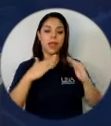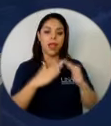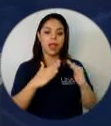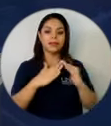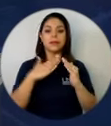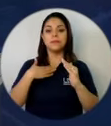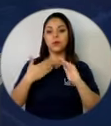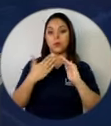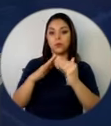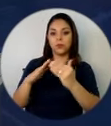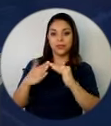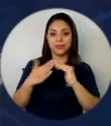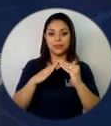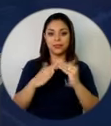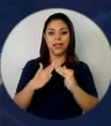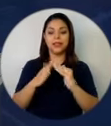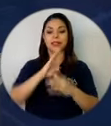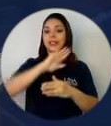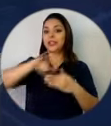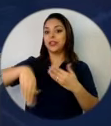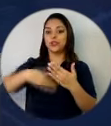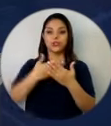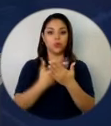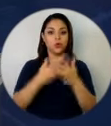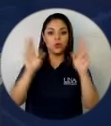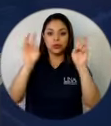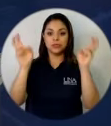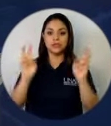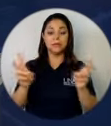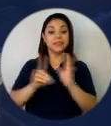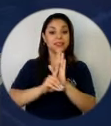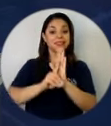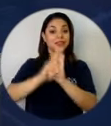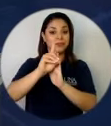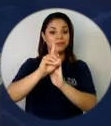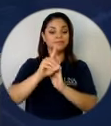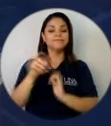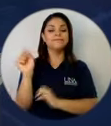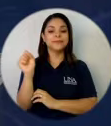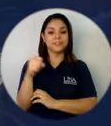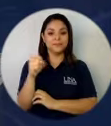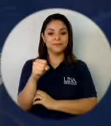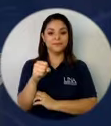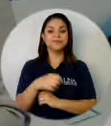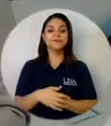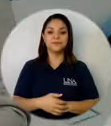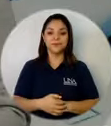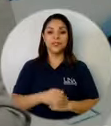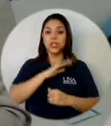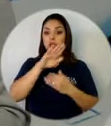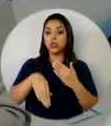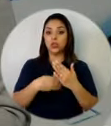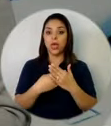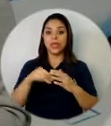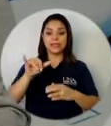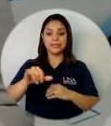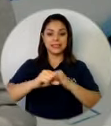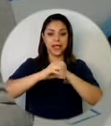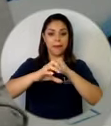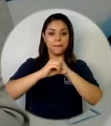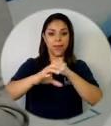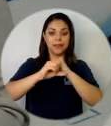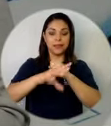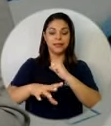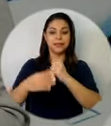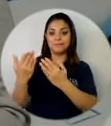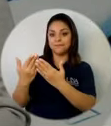en nuestras comunidades y pues en todos los ámbitos en los que nos desarrollamos. Así es, la verdad, todas estas campañas que se